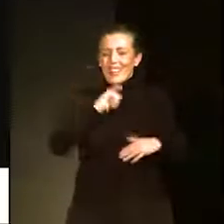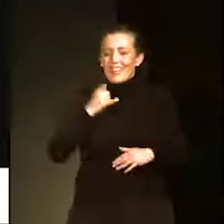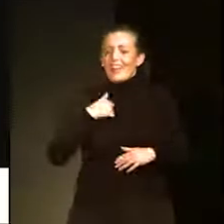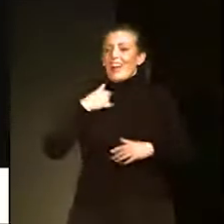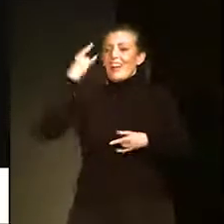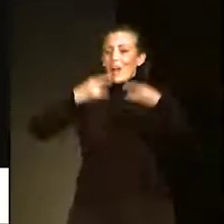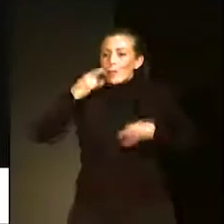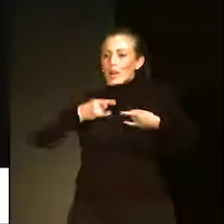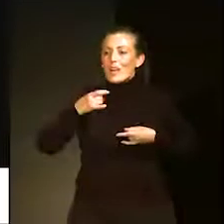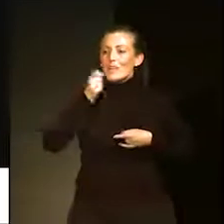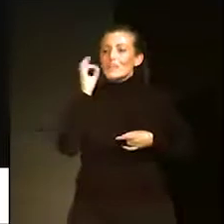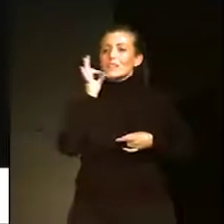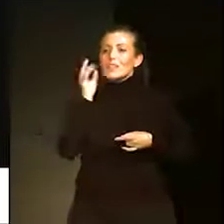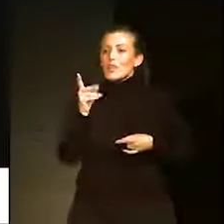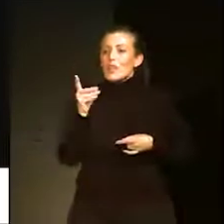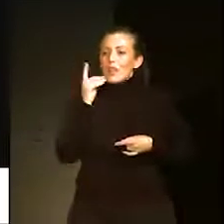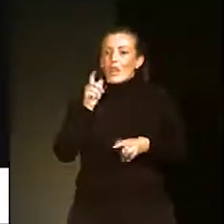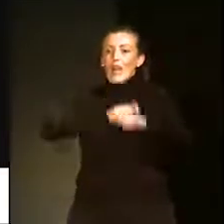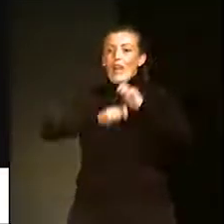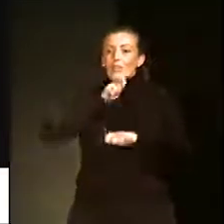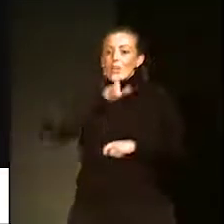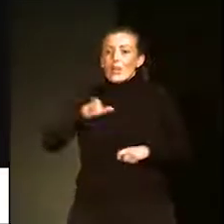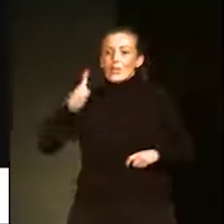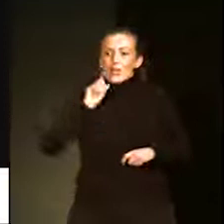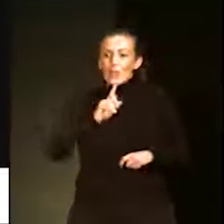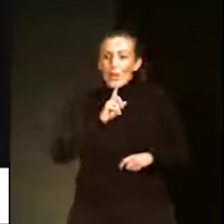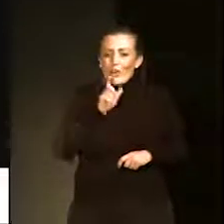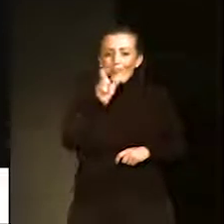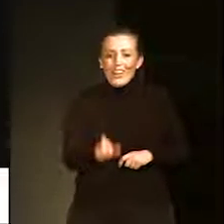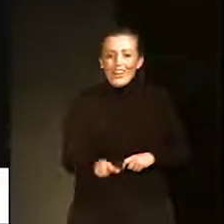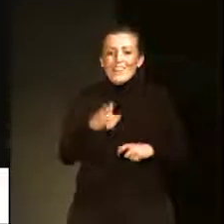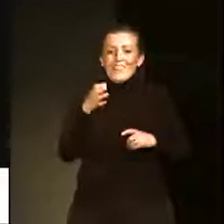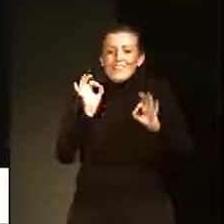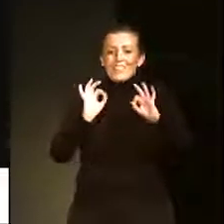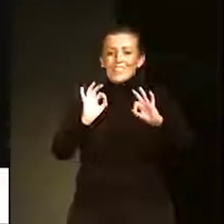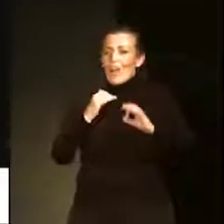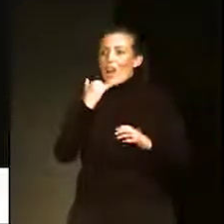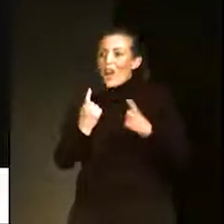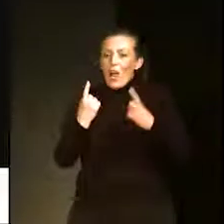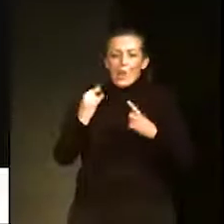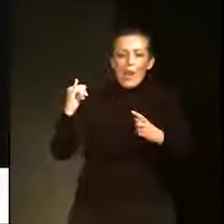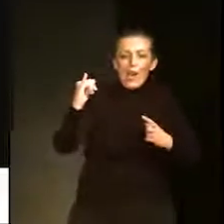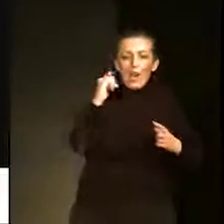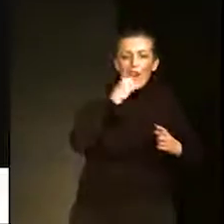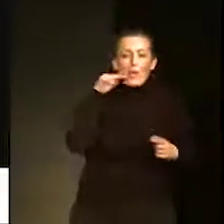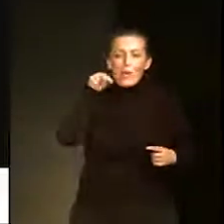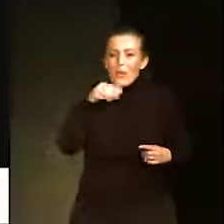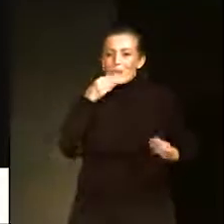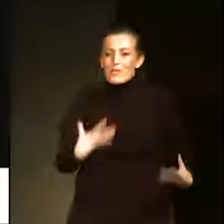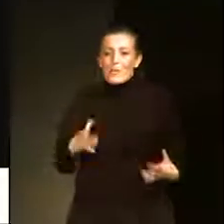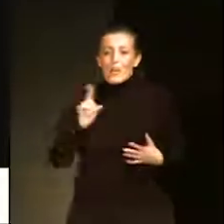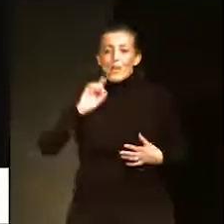Spasi, Síndrome Down, la Asociación de Personas Sordas, y seguro que me dejo a alguien más, pero